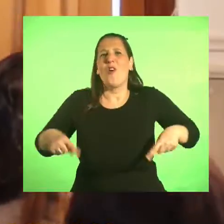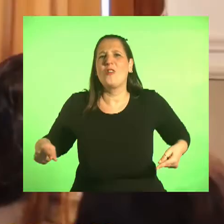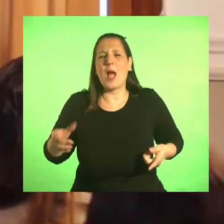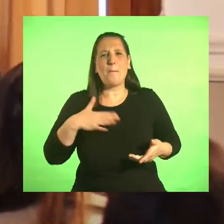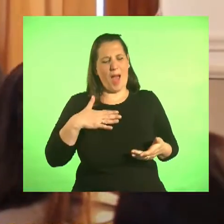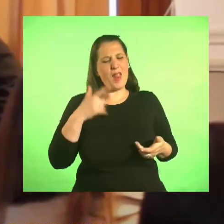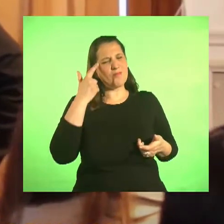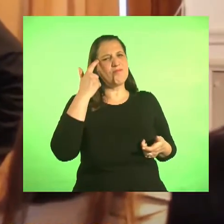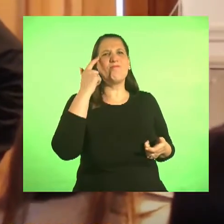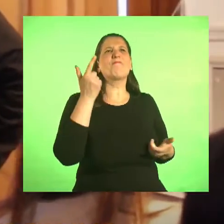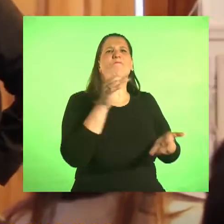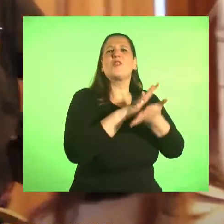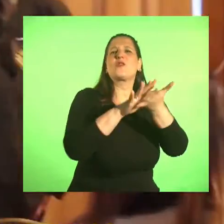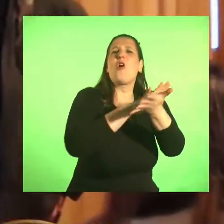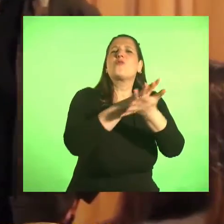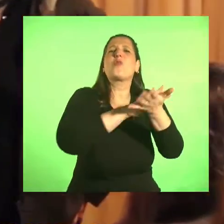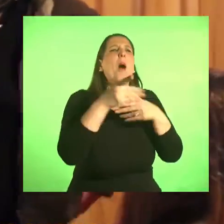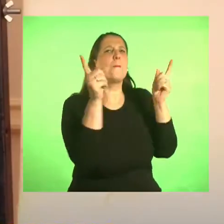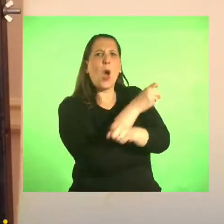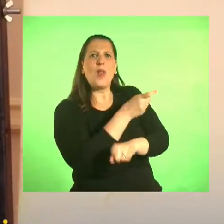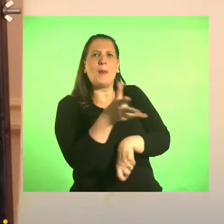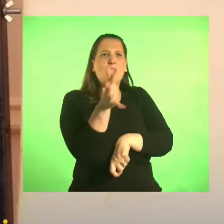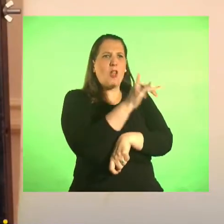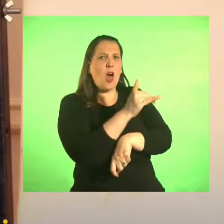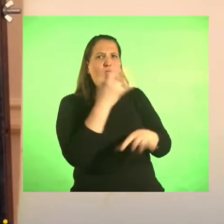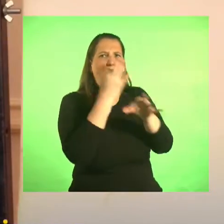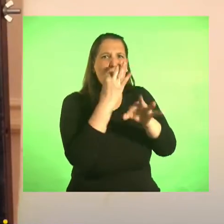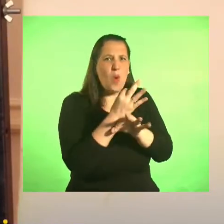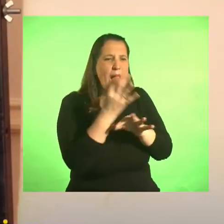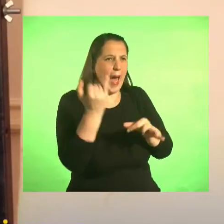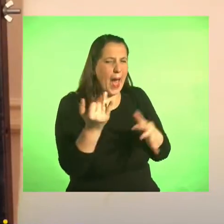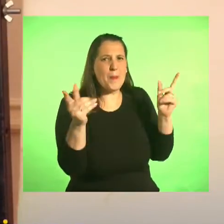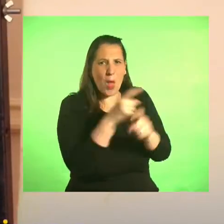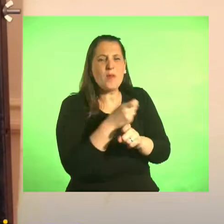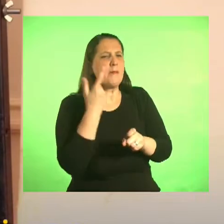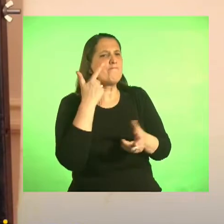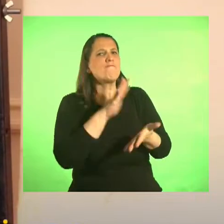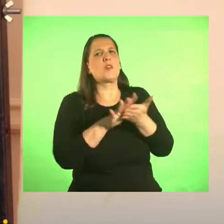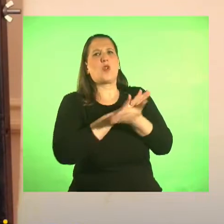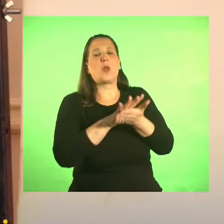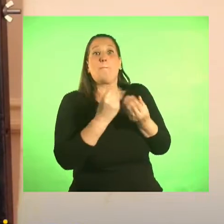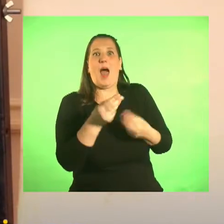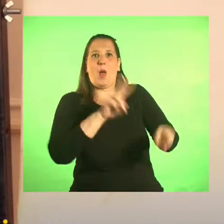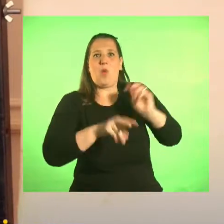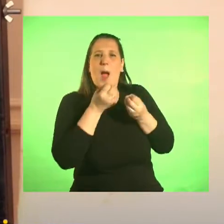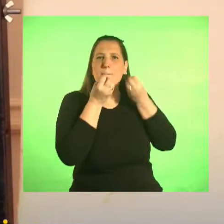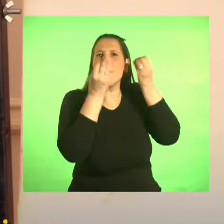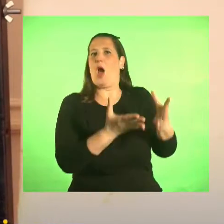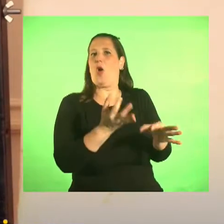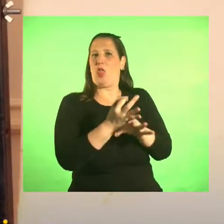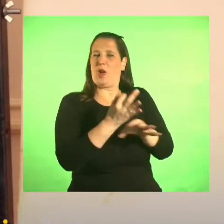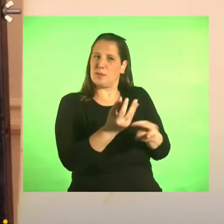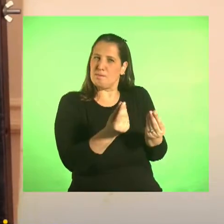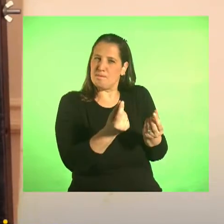visualizar los problemas que nos encontramos a diario en las instituciones para mejorar la calidad educativa y siempre poder acompañar a